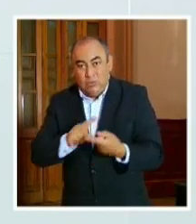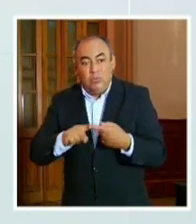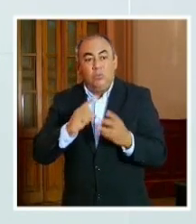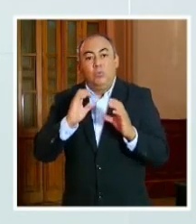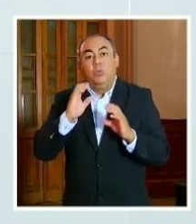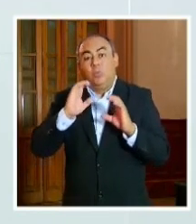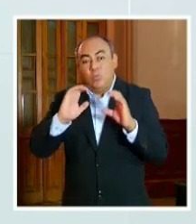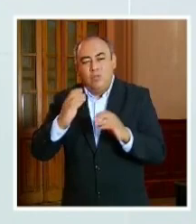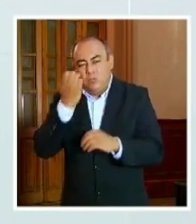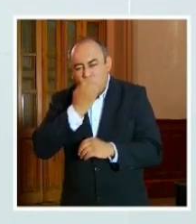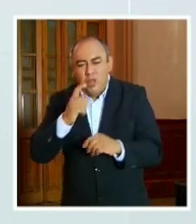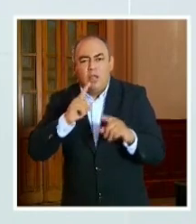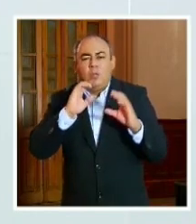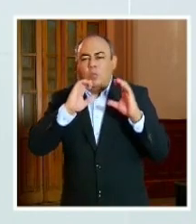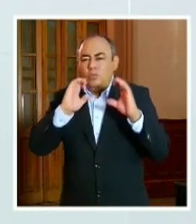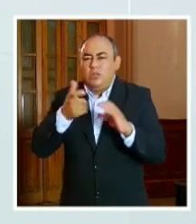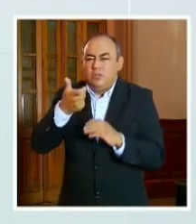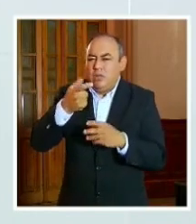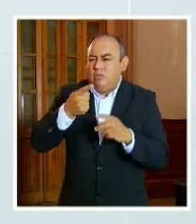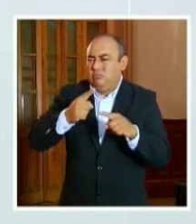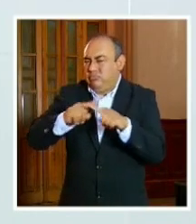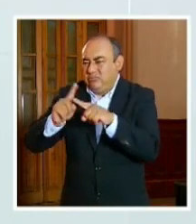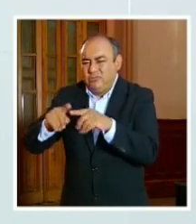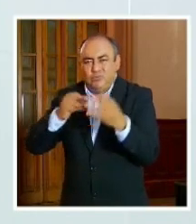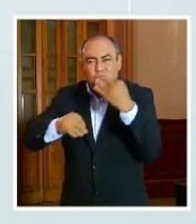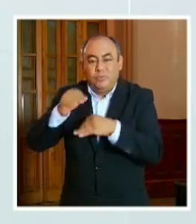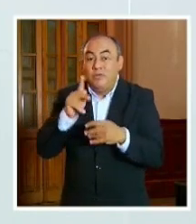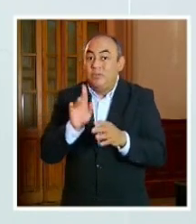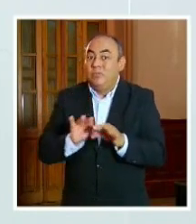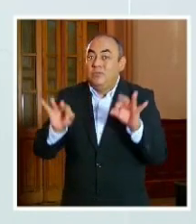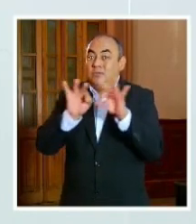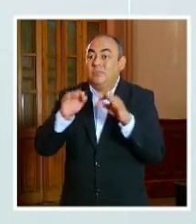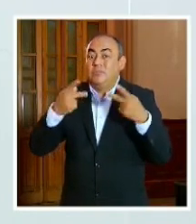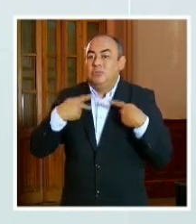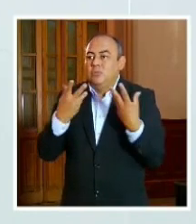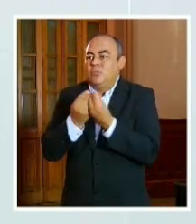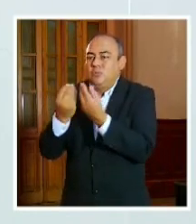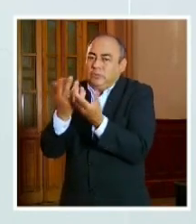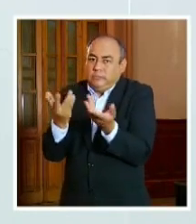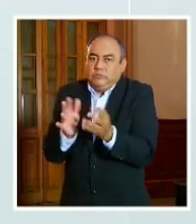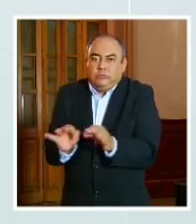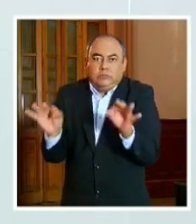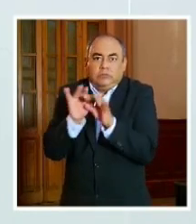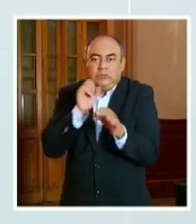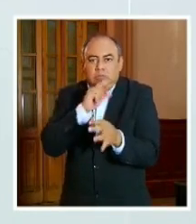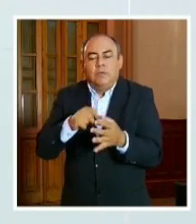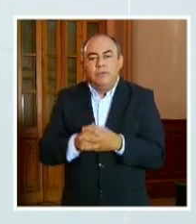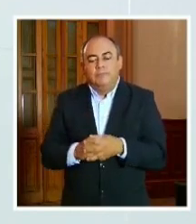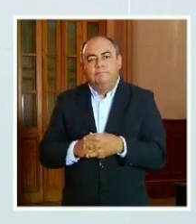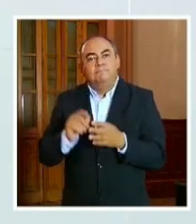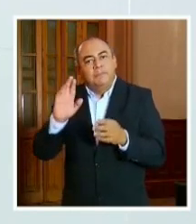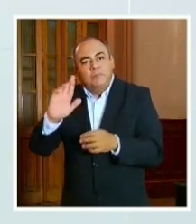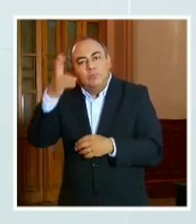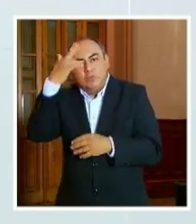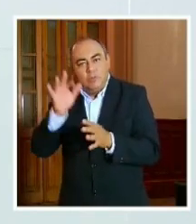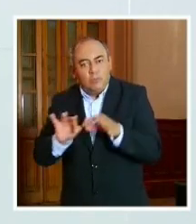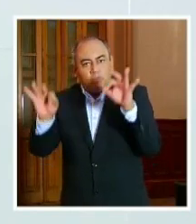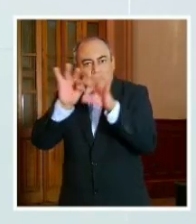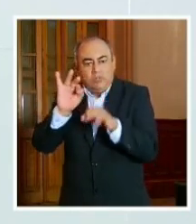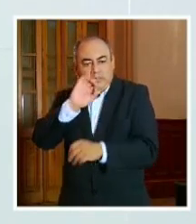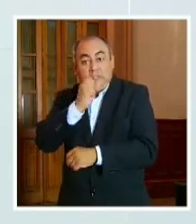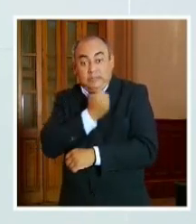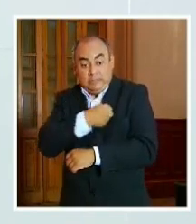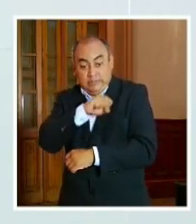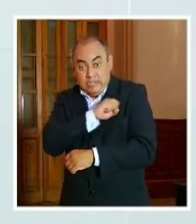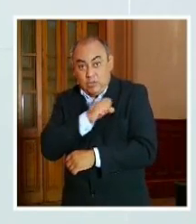pues la parte social, que para todos es importante. Entonces, recordar que la salud es el conjunto